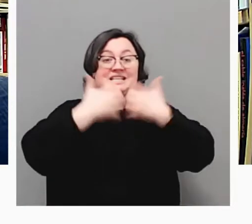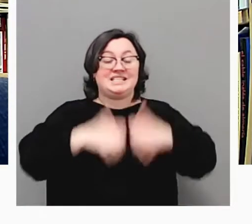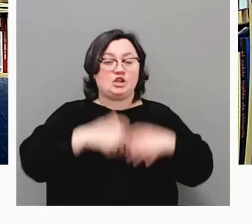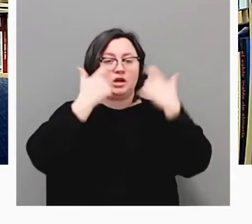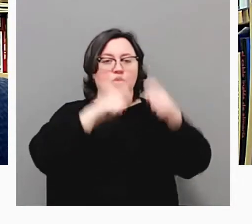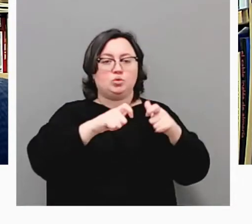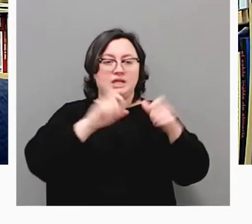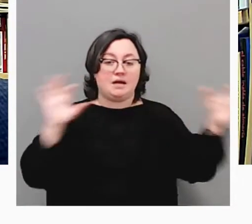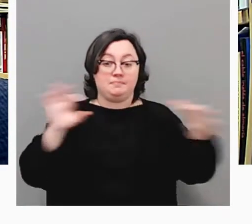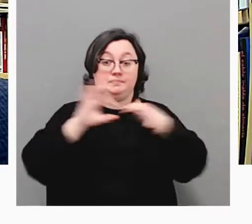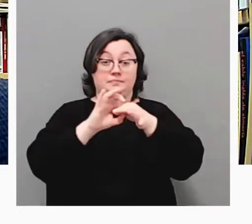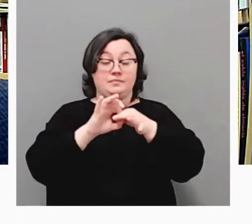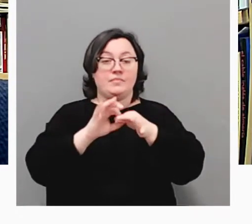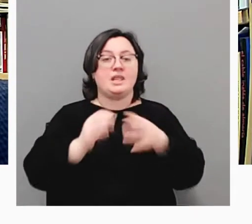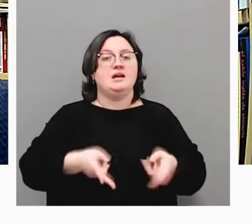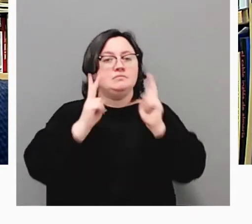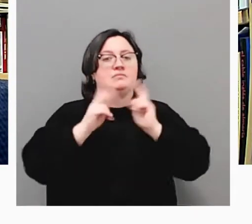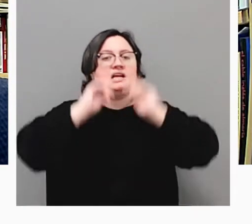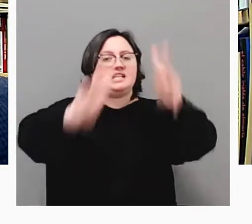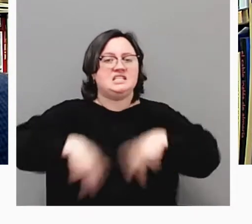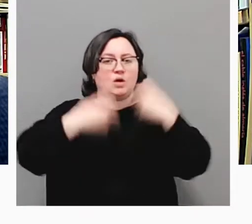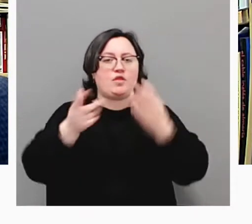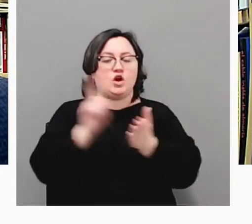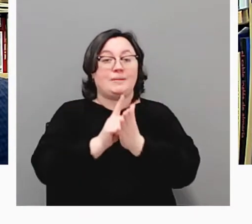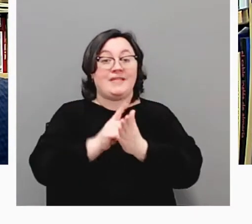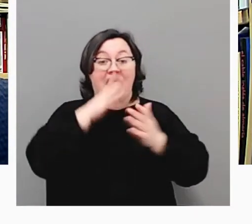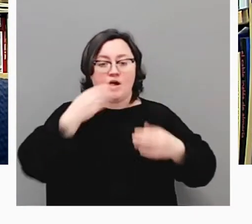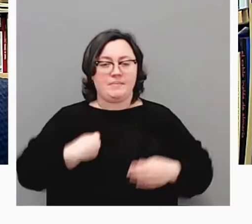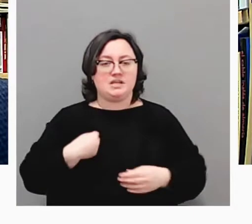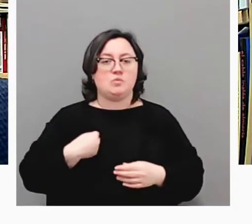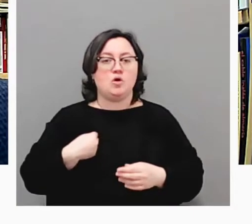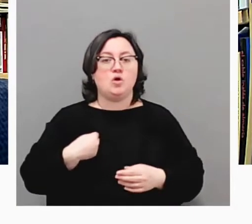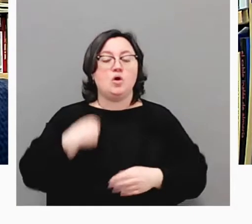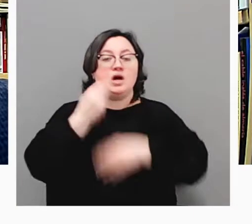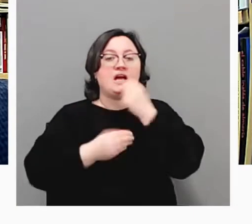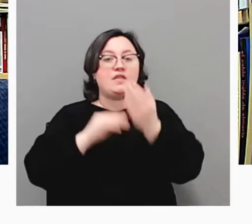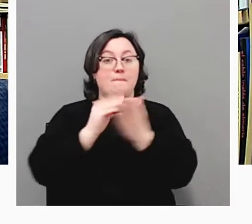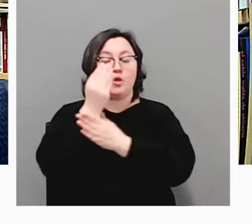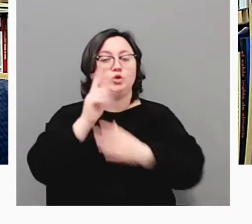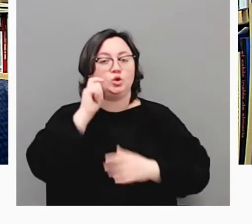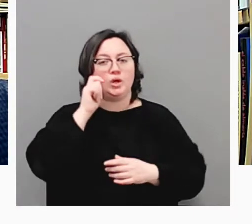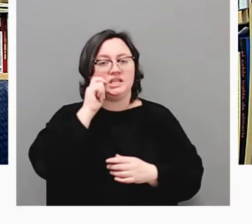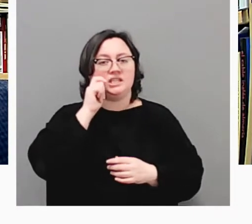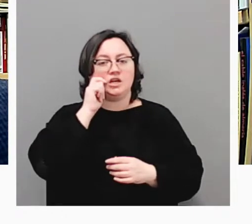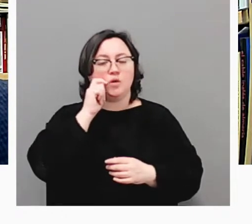que permitió su restauración, y hoy día es un producto turístico